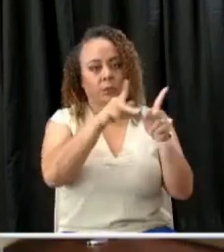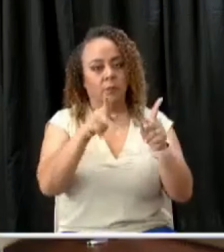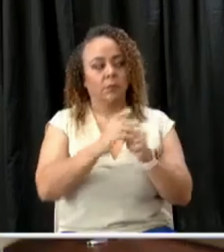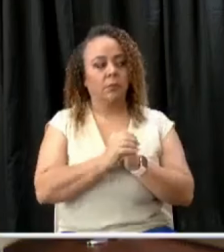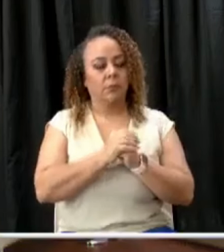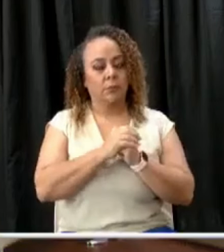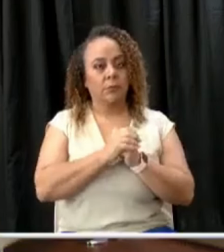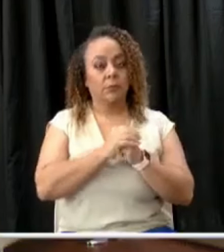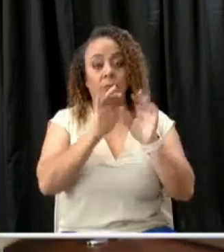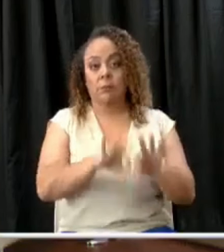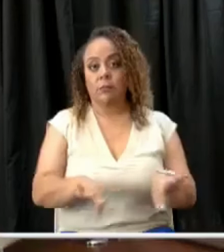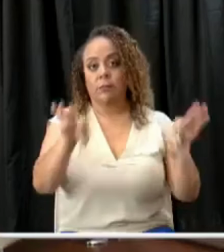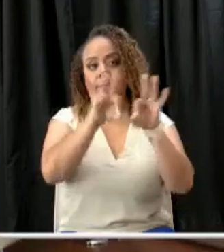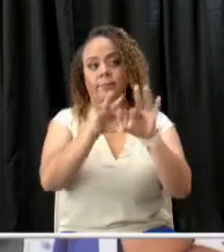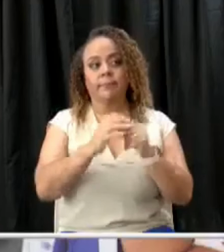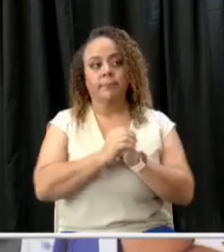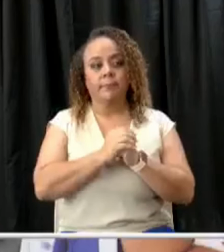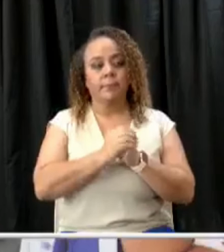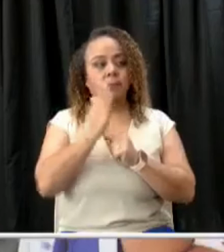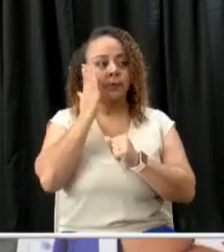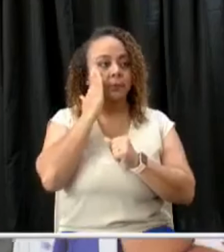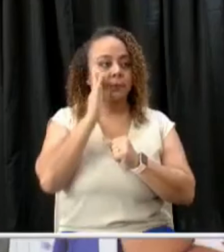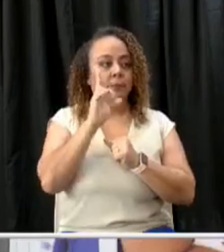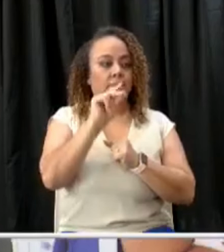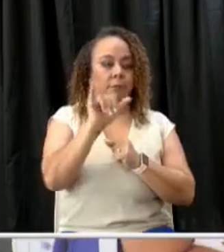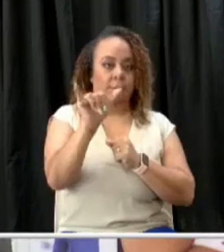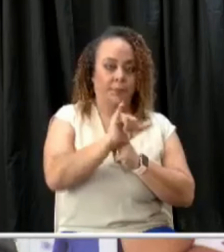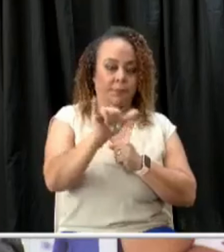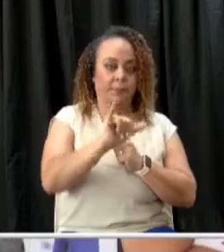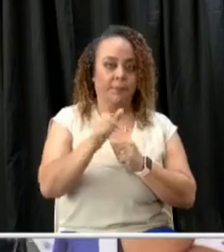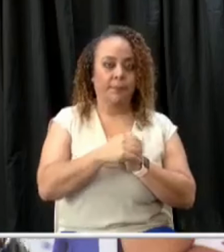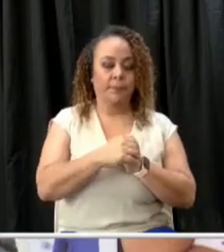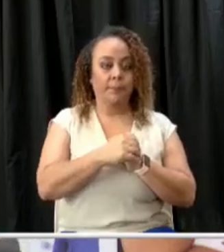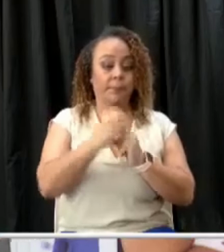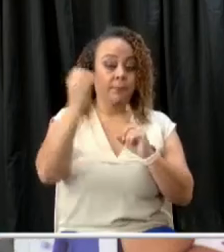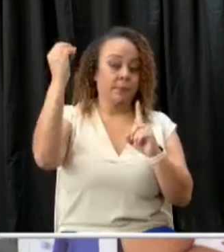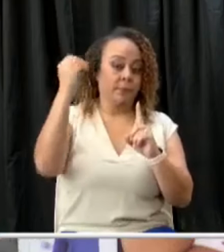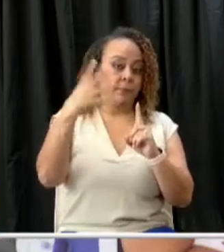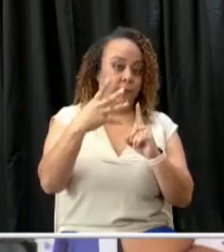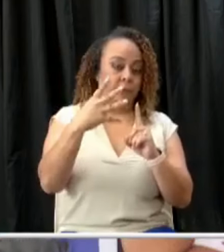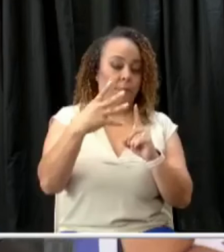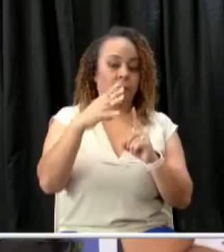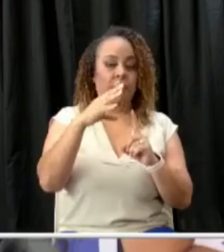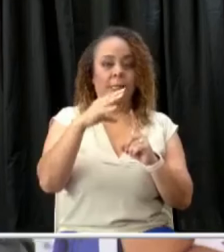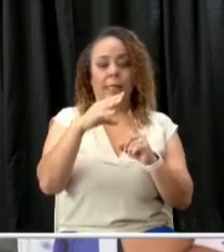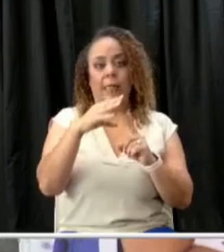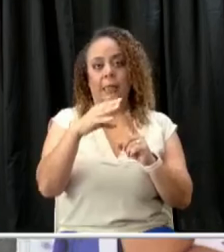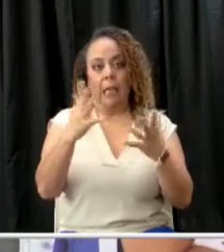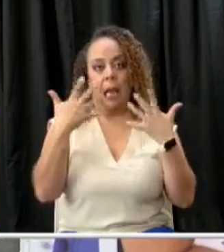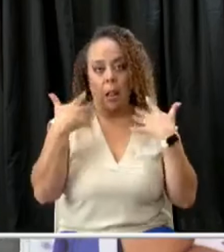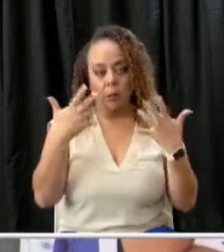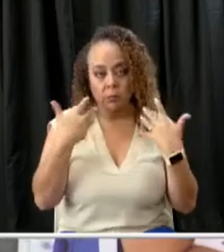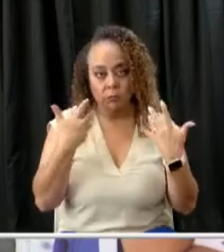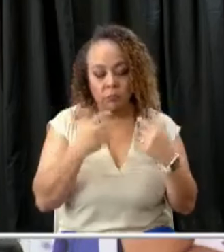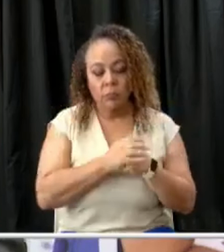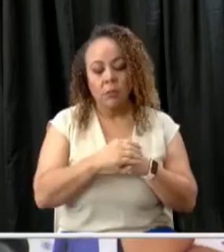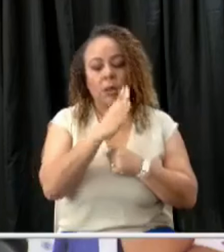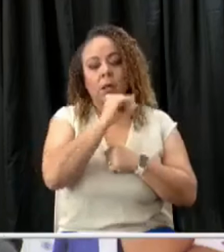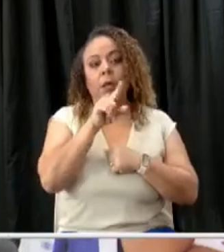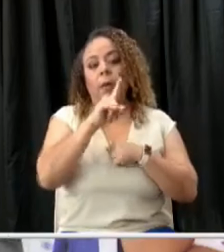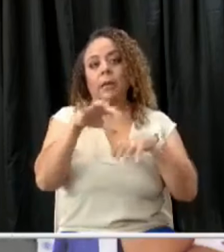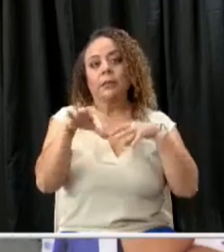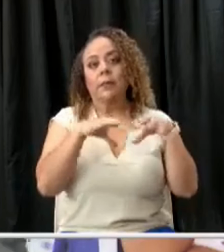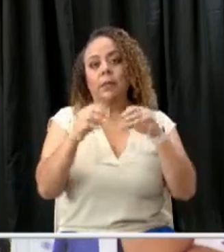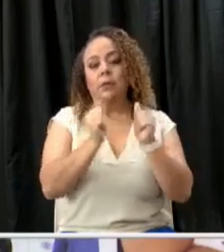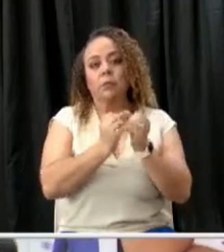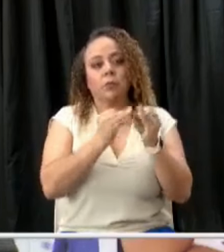es importante tomar en cuenta que no es lo mismo exponerse al estrés térmico o al calor y a una actividad